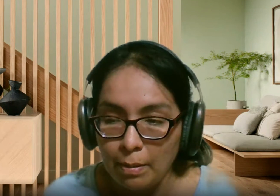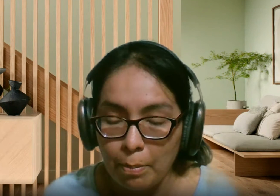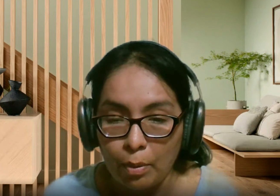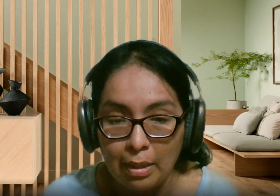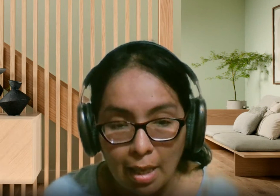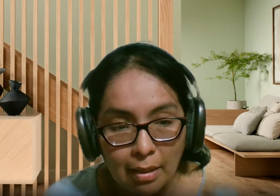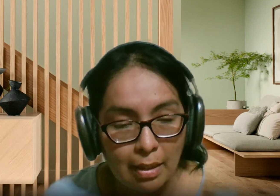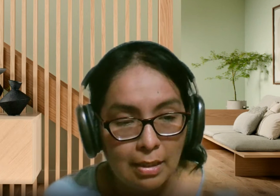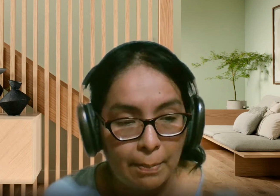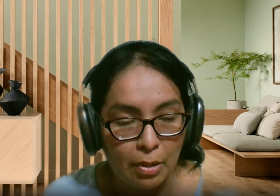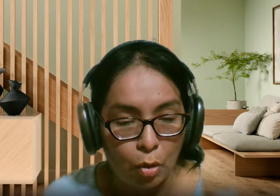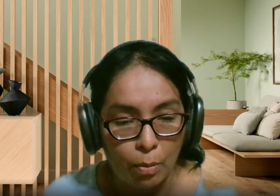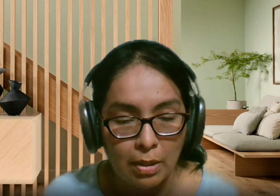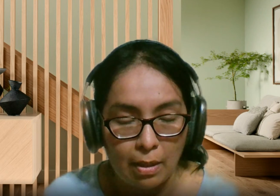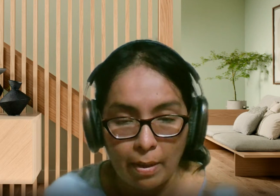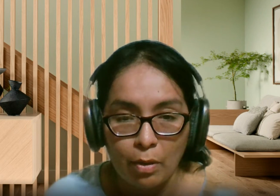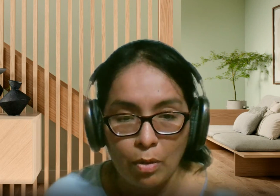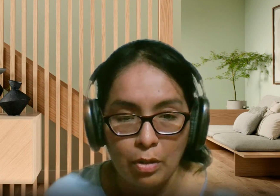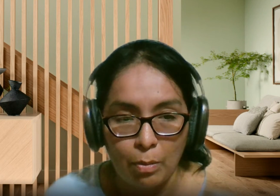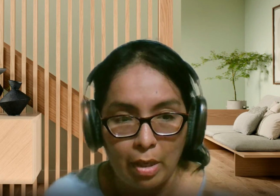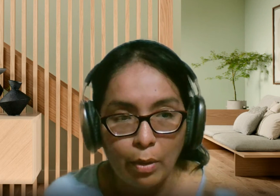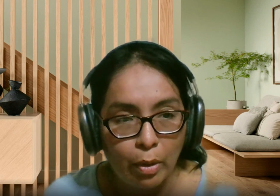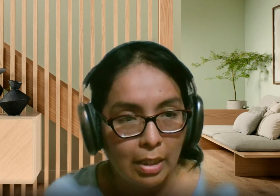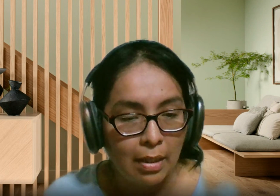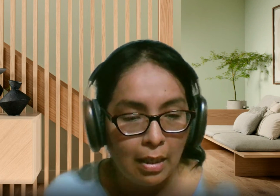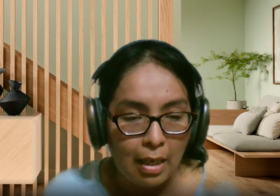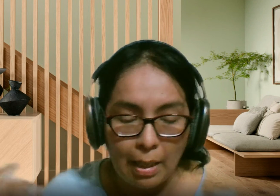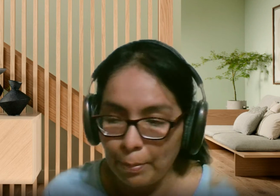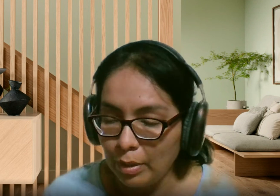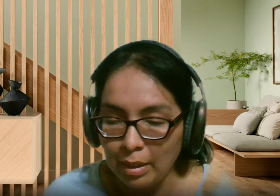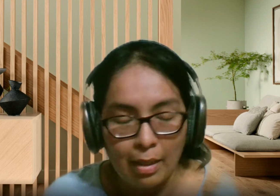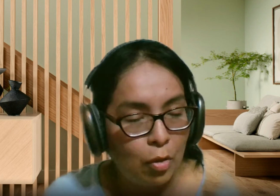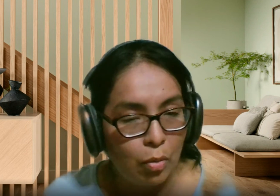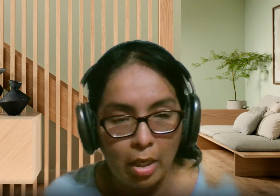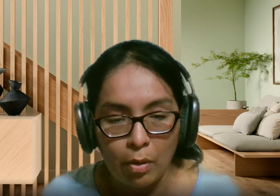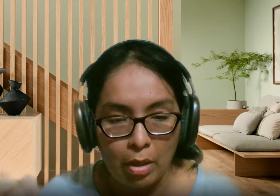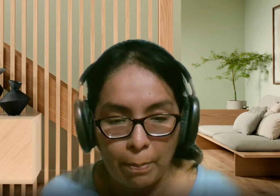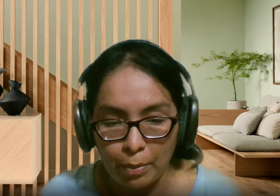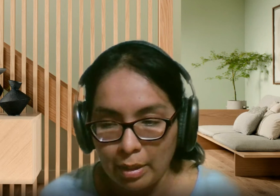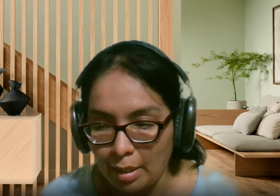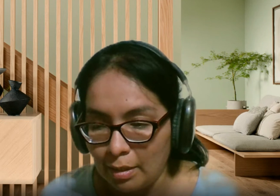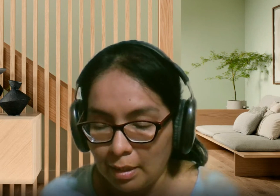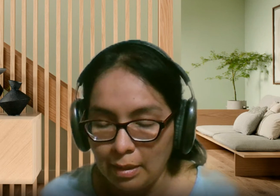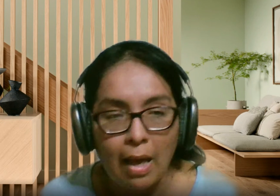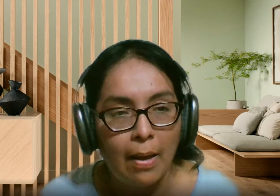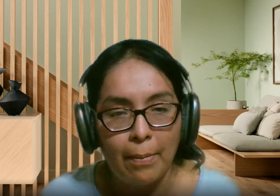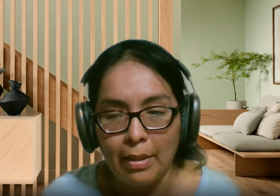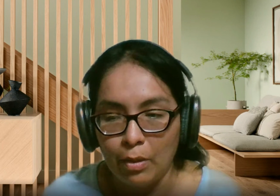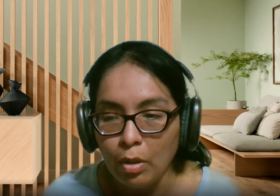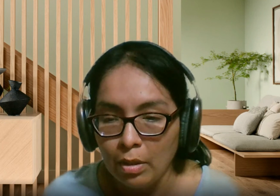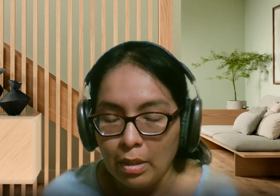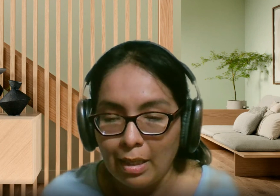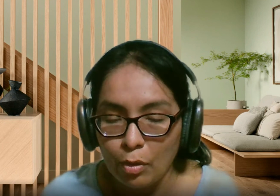más importantes, han visto cómo se trabaja con los simuladores, le ponen el suero, le ponen el